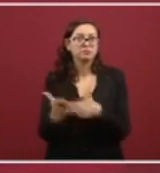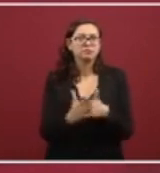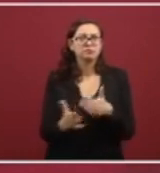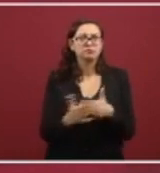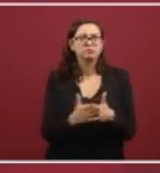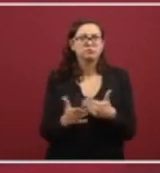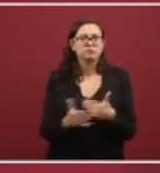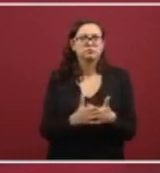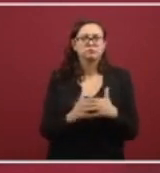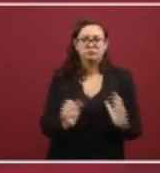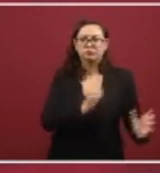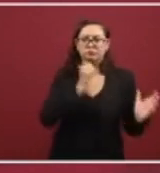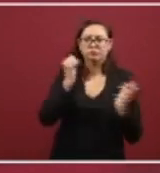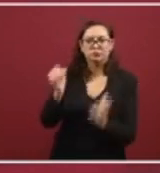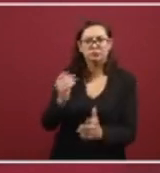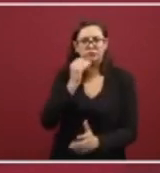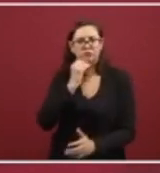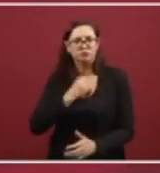para nuestro país.